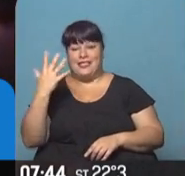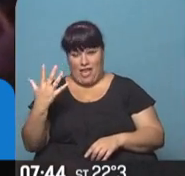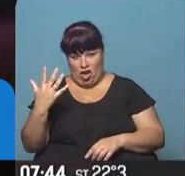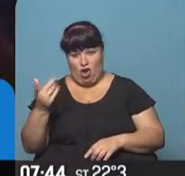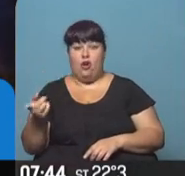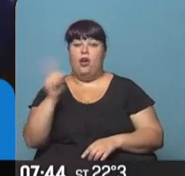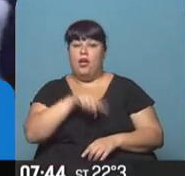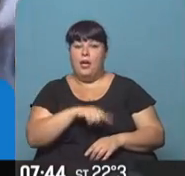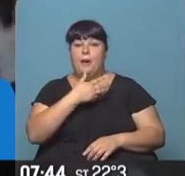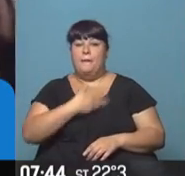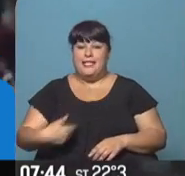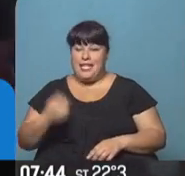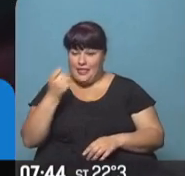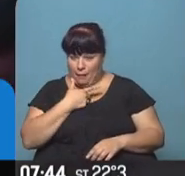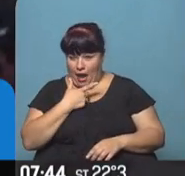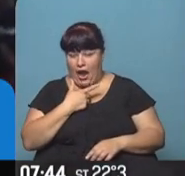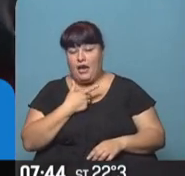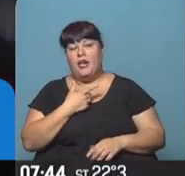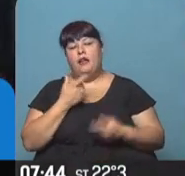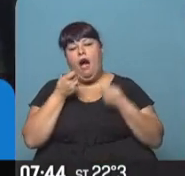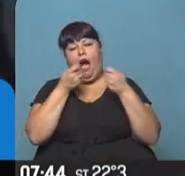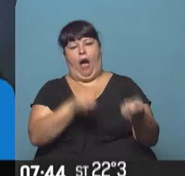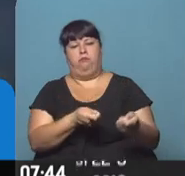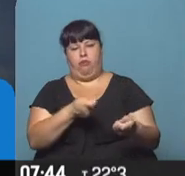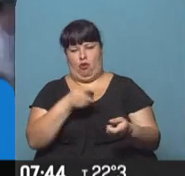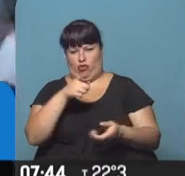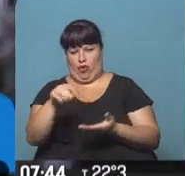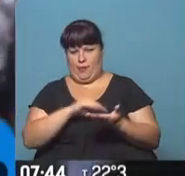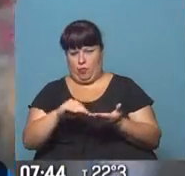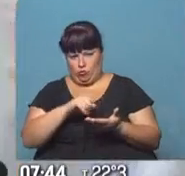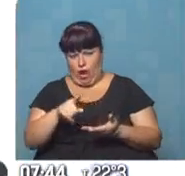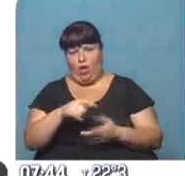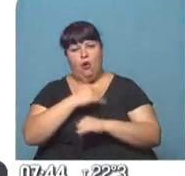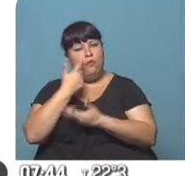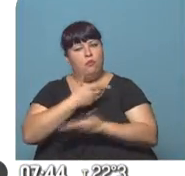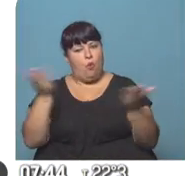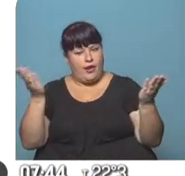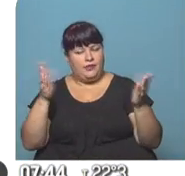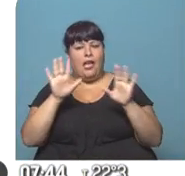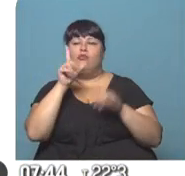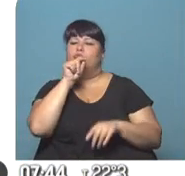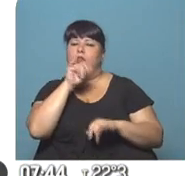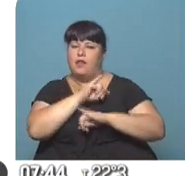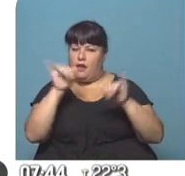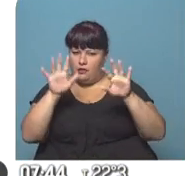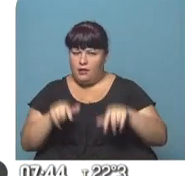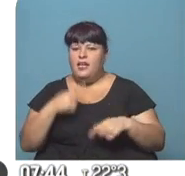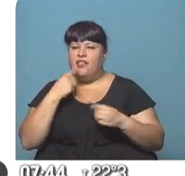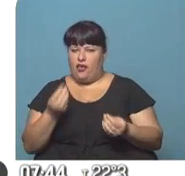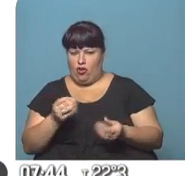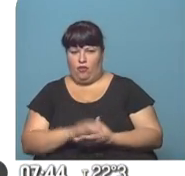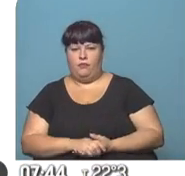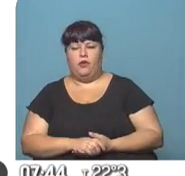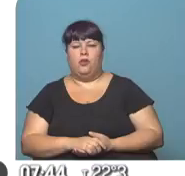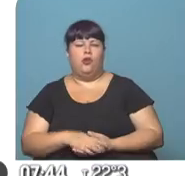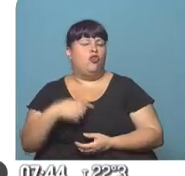su parte, el presidente Mauricio Macri se solidarizó con Martín Lustó y publicó en su cuenta de Twitter el siguiente